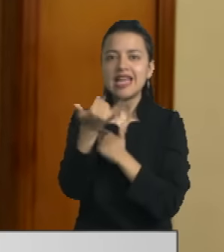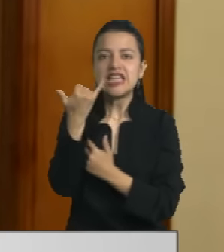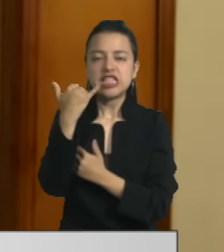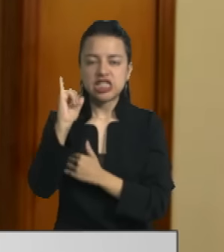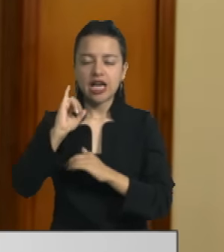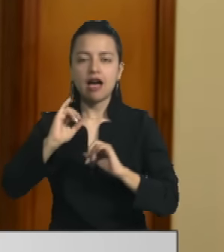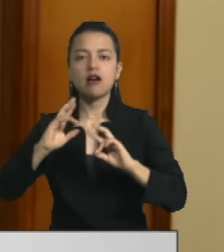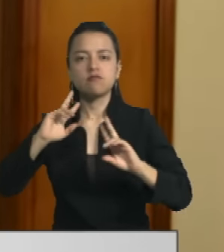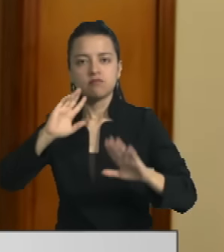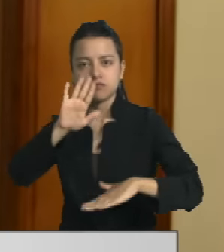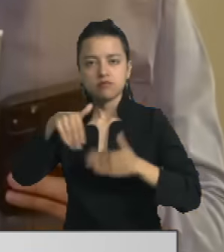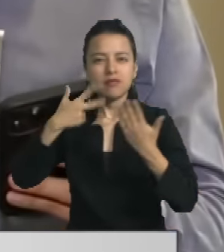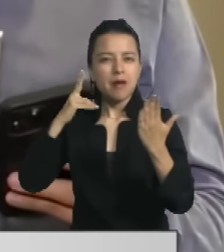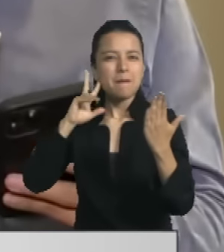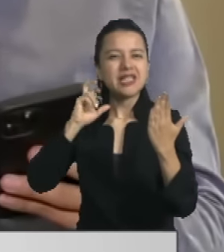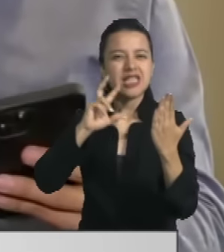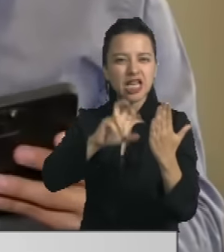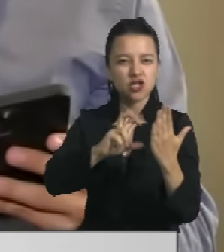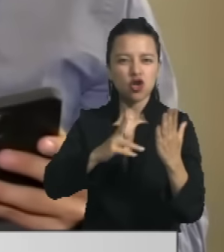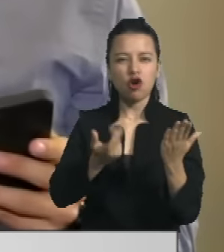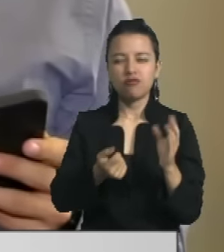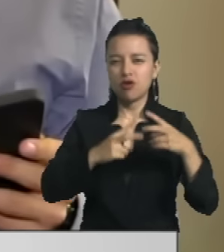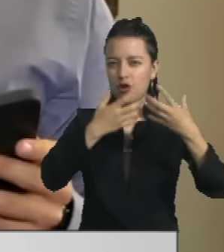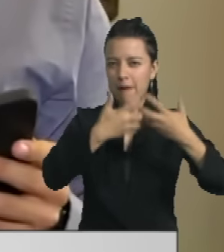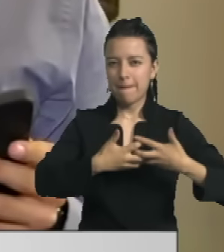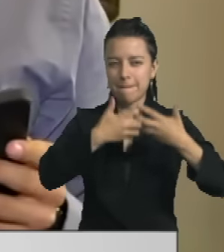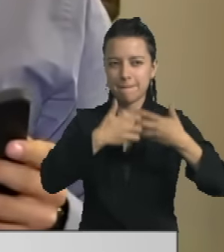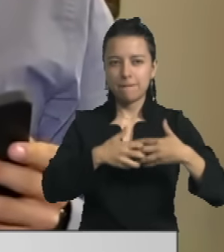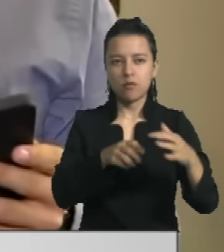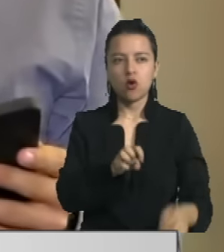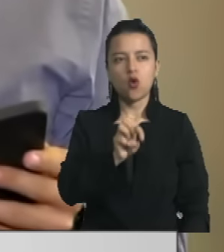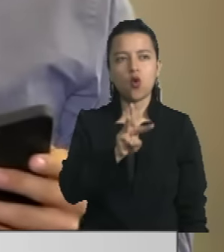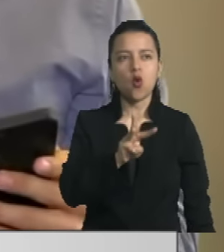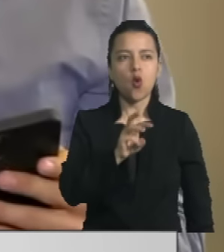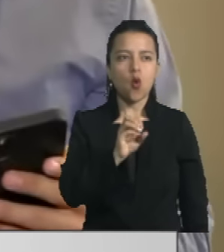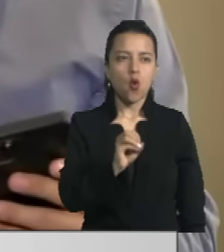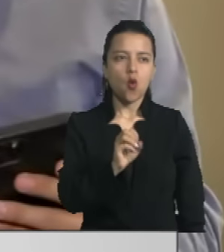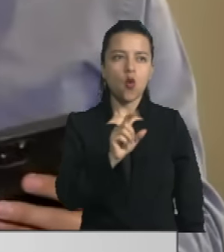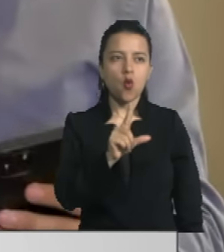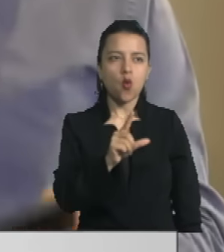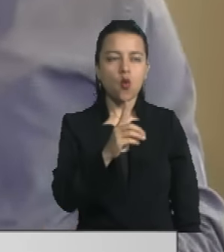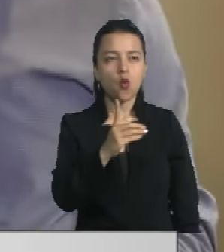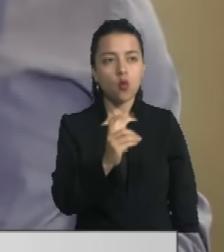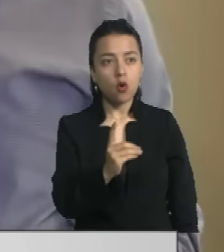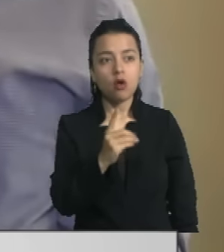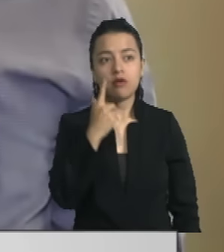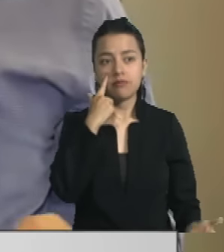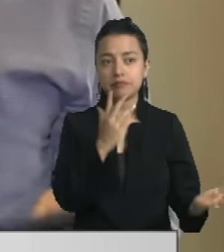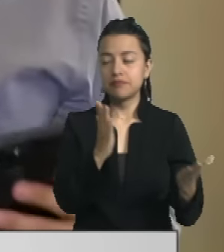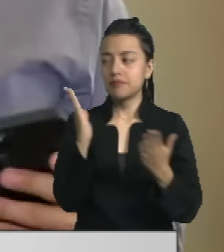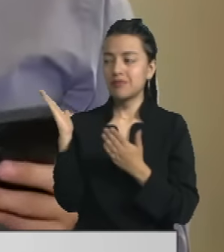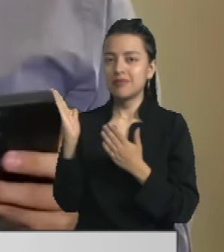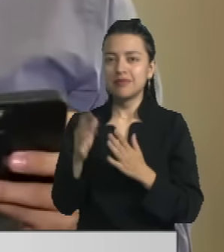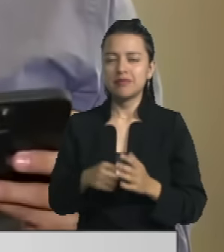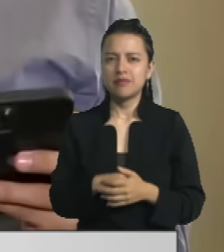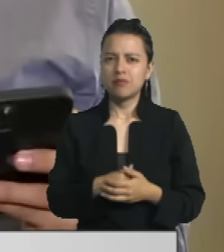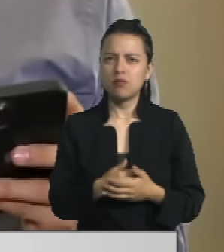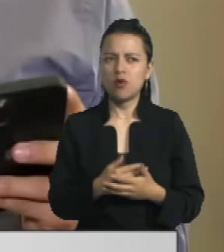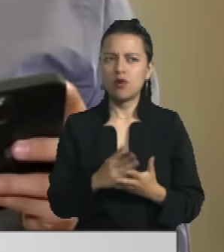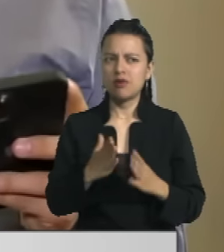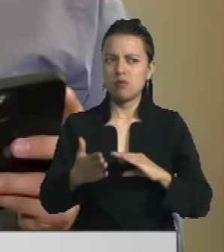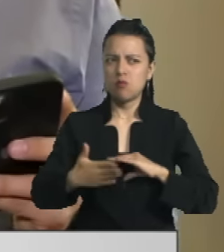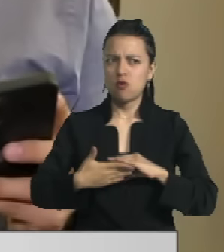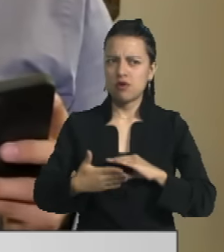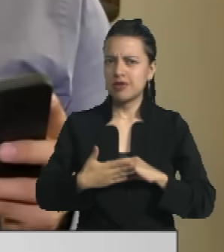de cargos contra World Coin foundation y tools for humanity Corporation por presuntas infracciones al régimen de protección de datos personales abro